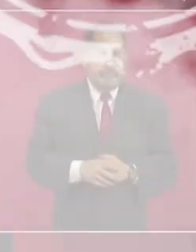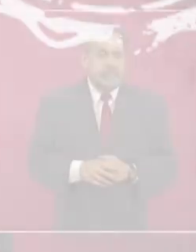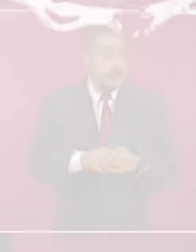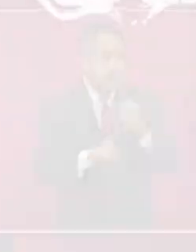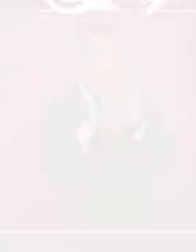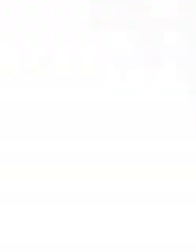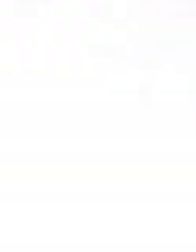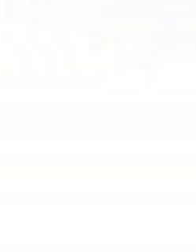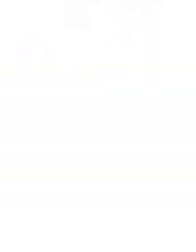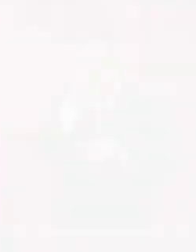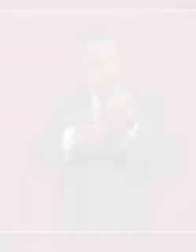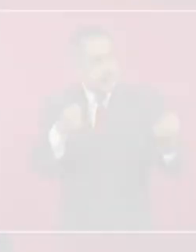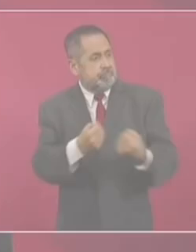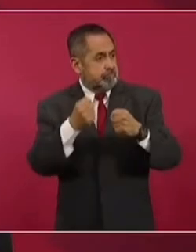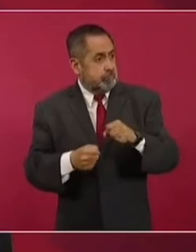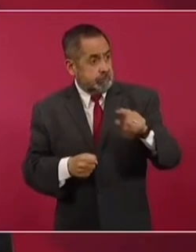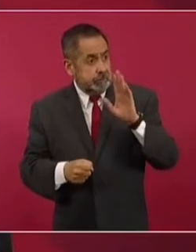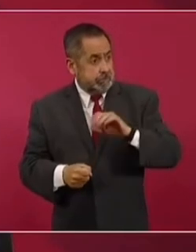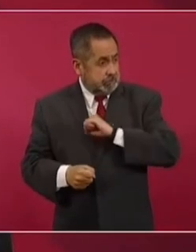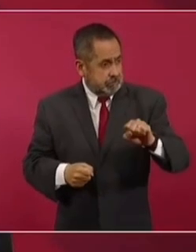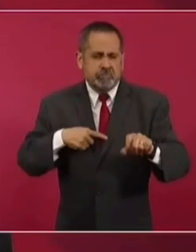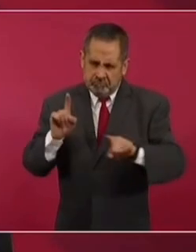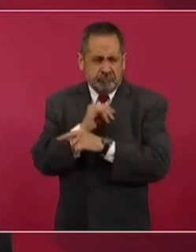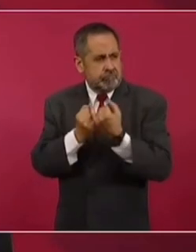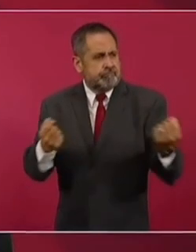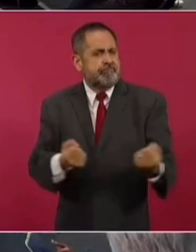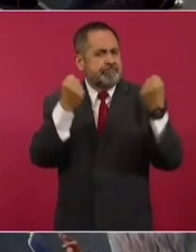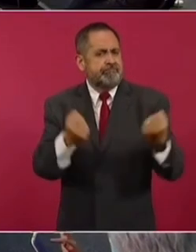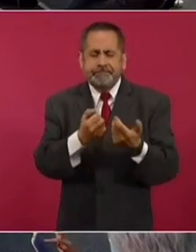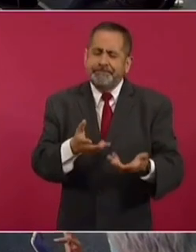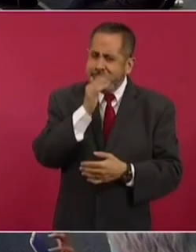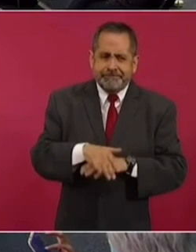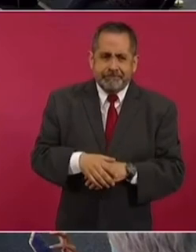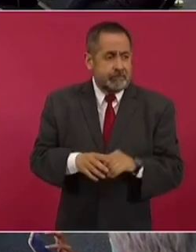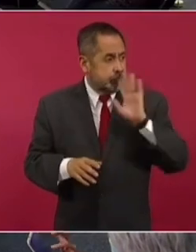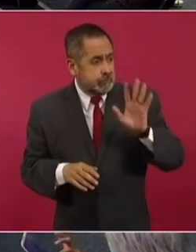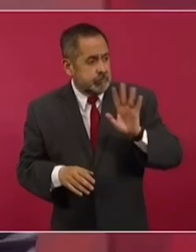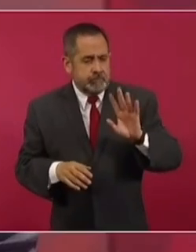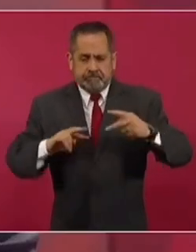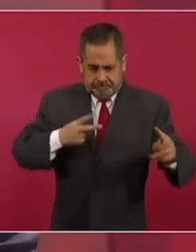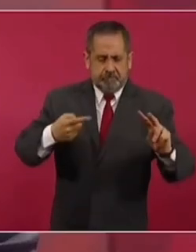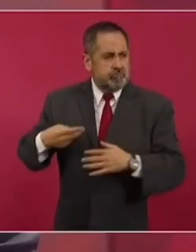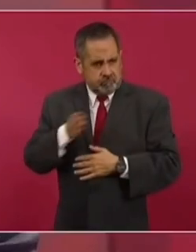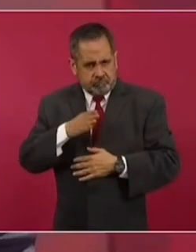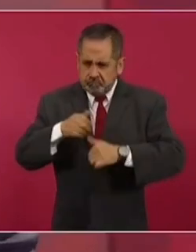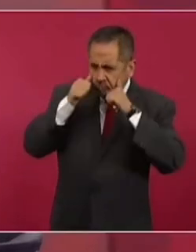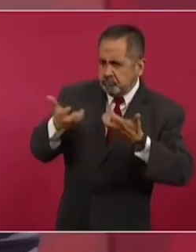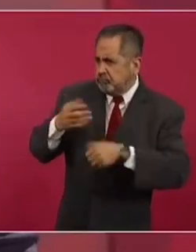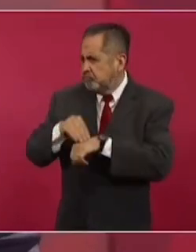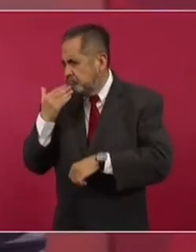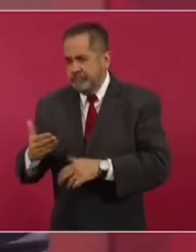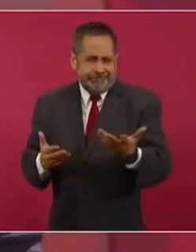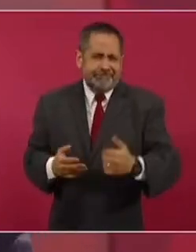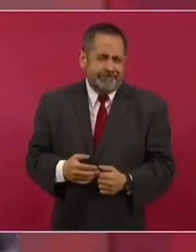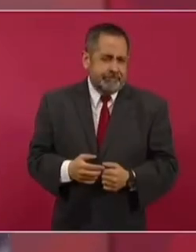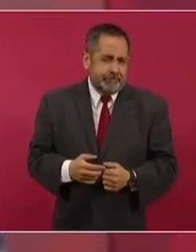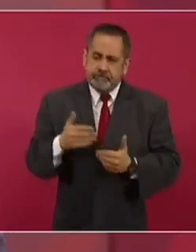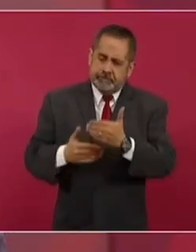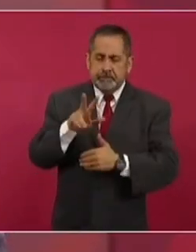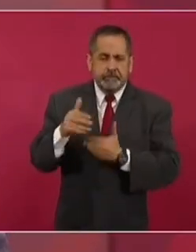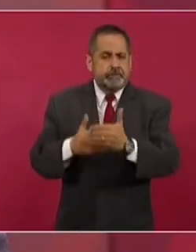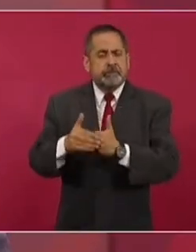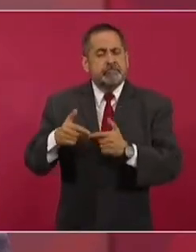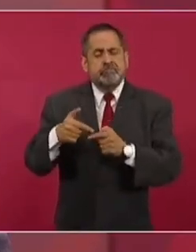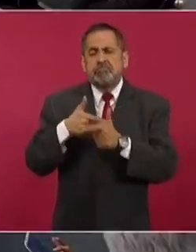No se puede enfrentar la violencia con la violencia, no se puede enfrentar el mal con el mal. El mal hay que enfrentarlo haciendo el bien. Y vamos